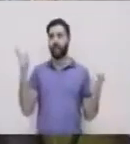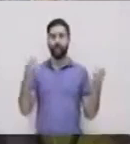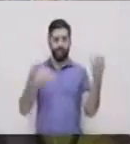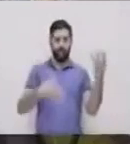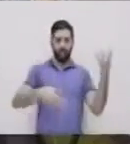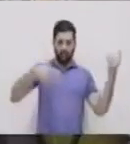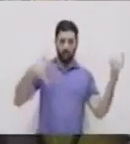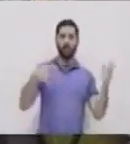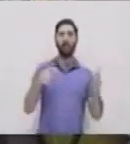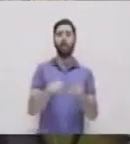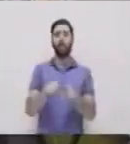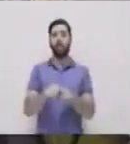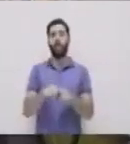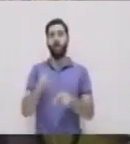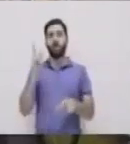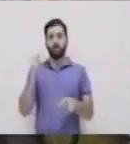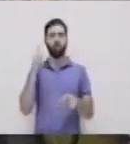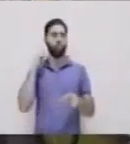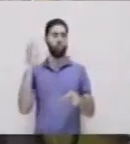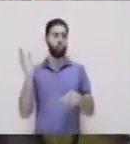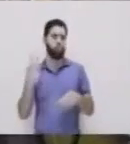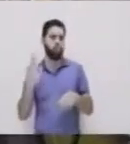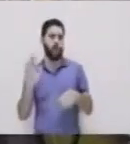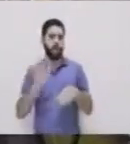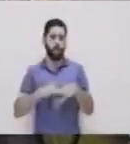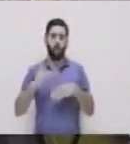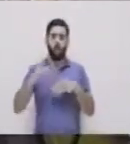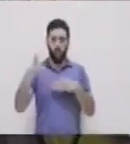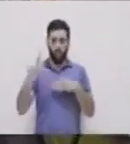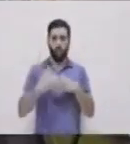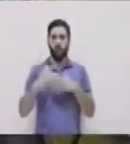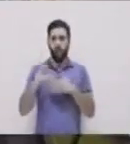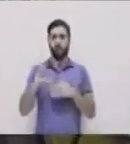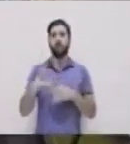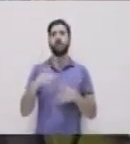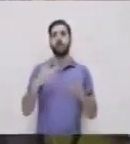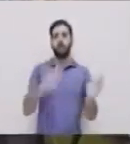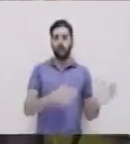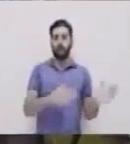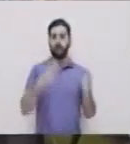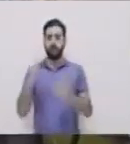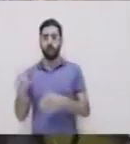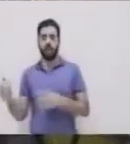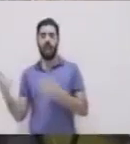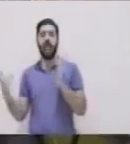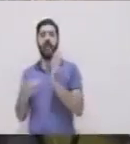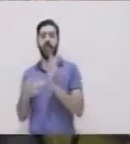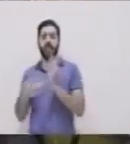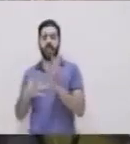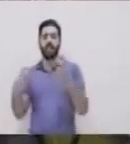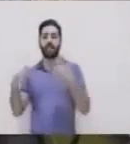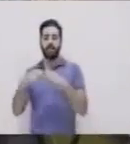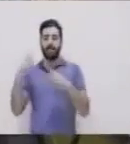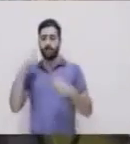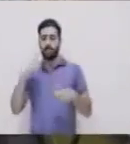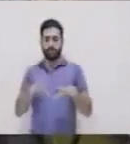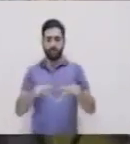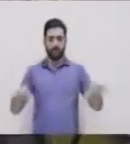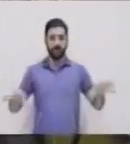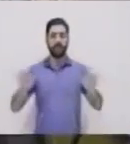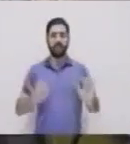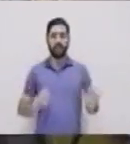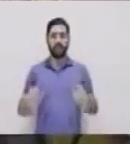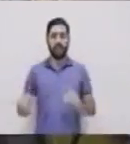un instrumento de cuerda, un instrumento acústico en este caso, y los instrumentos electrónicos como el